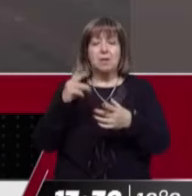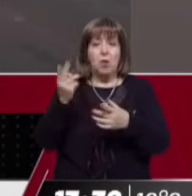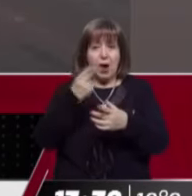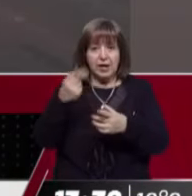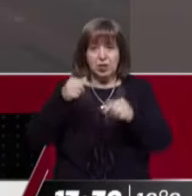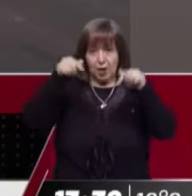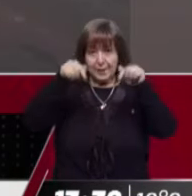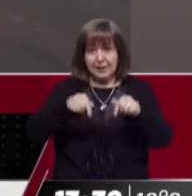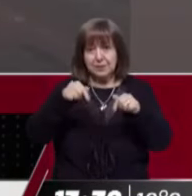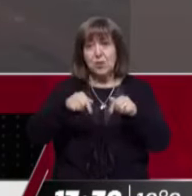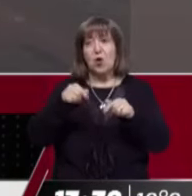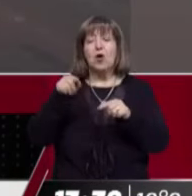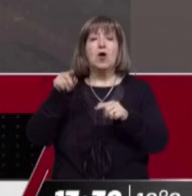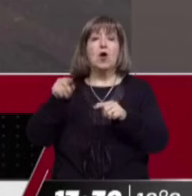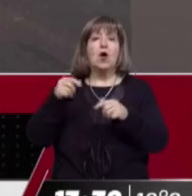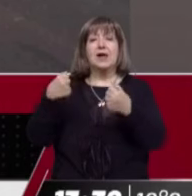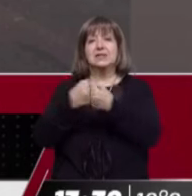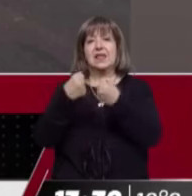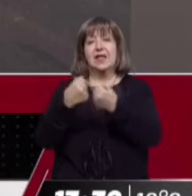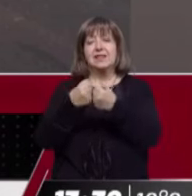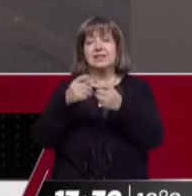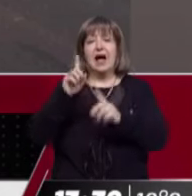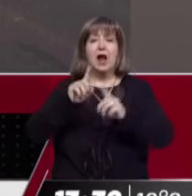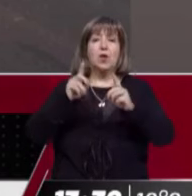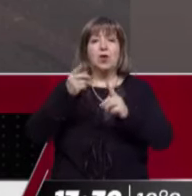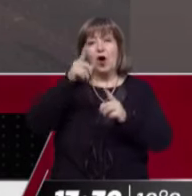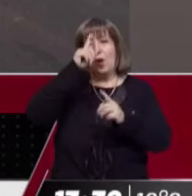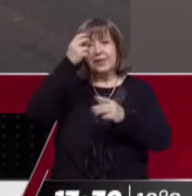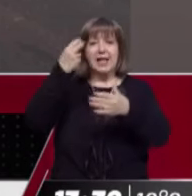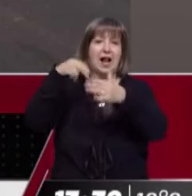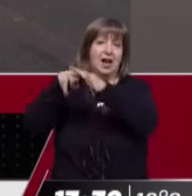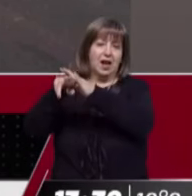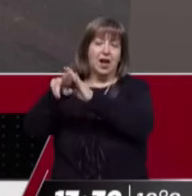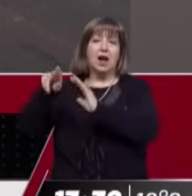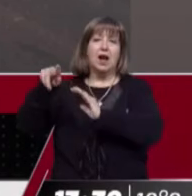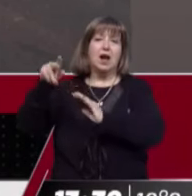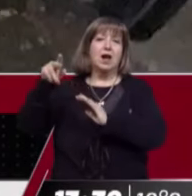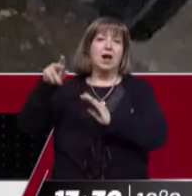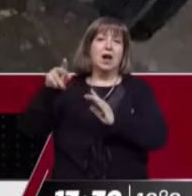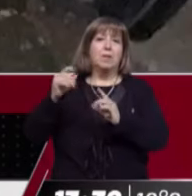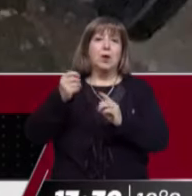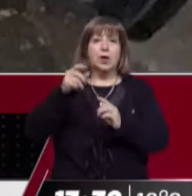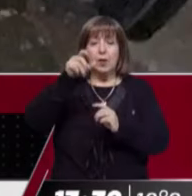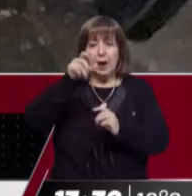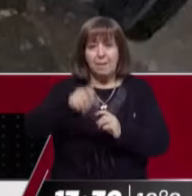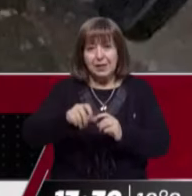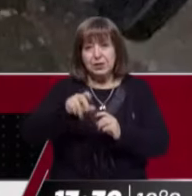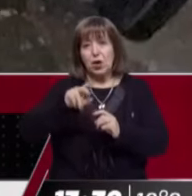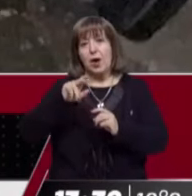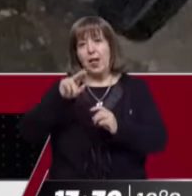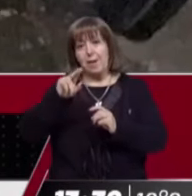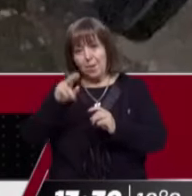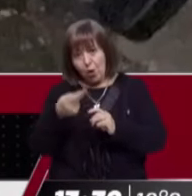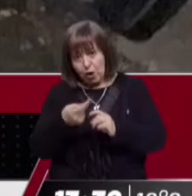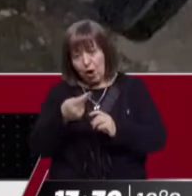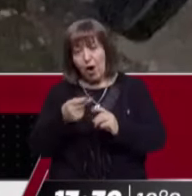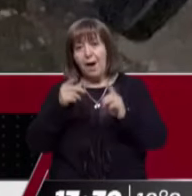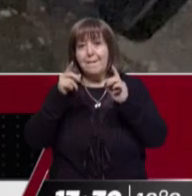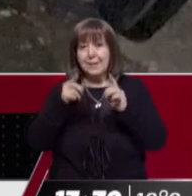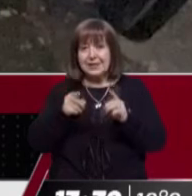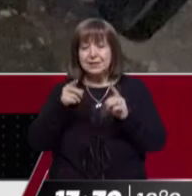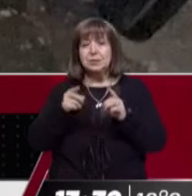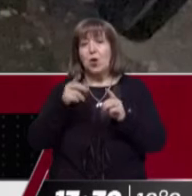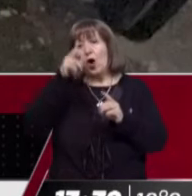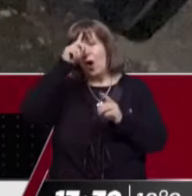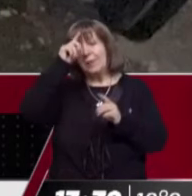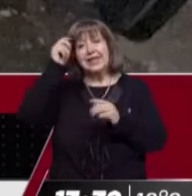lugar, que son los que ellos tienen como registro, porque recordando también que una vez que una persona pierde la vida detrás de un accidente vial dentro de